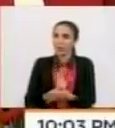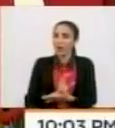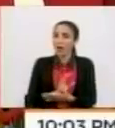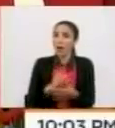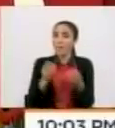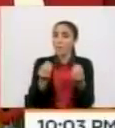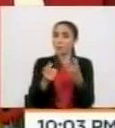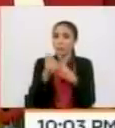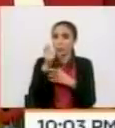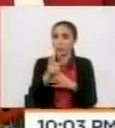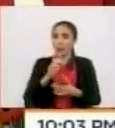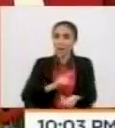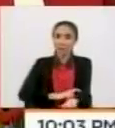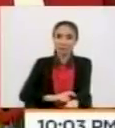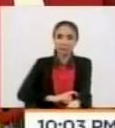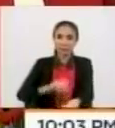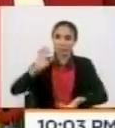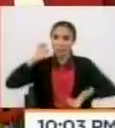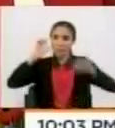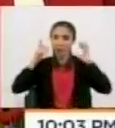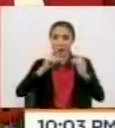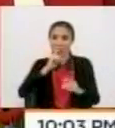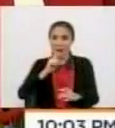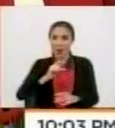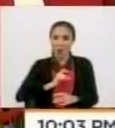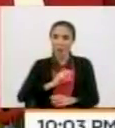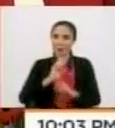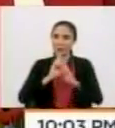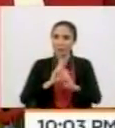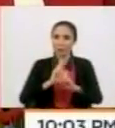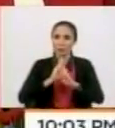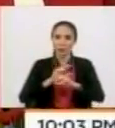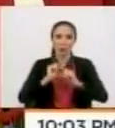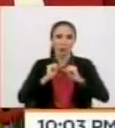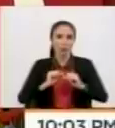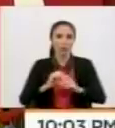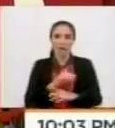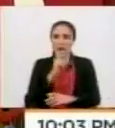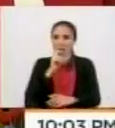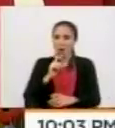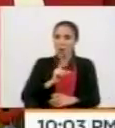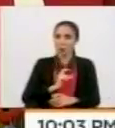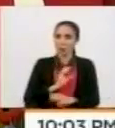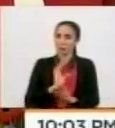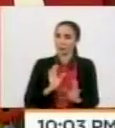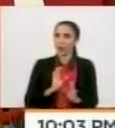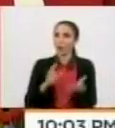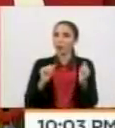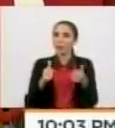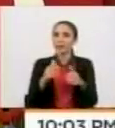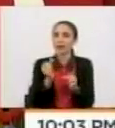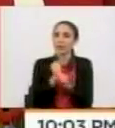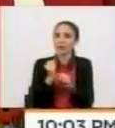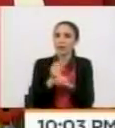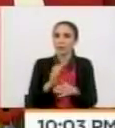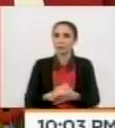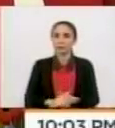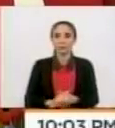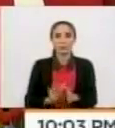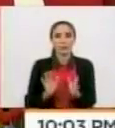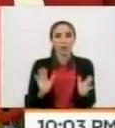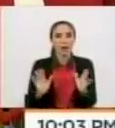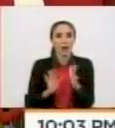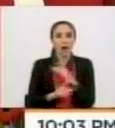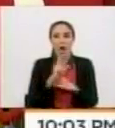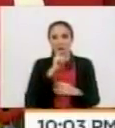nada más. Hay gente que es así, que solo se mueve cuando odia a alguien. Entonces cuando se mueve, necesitaban el odio